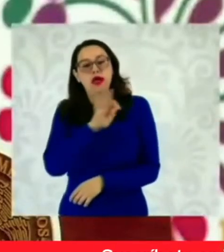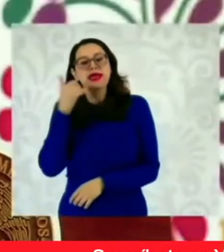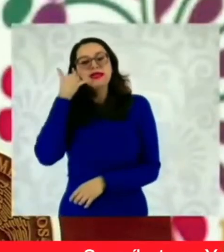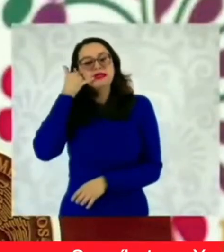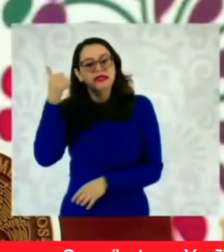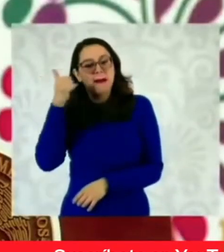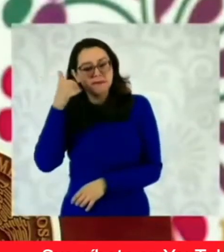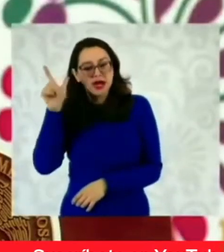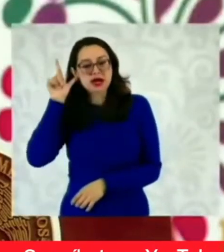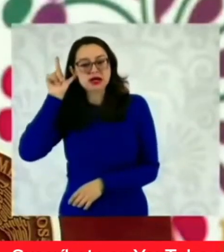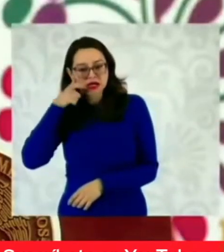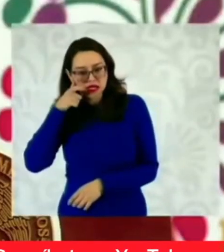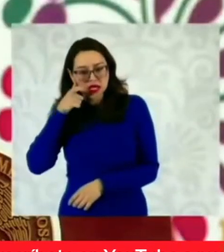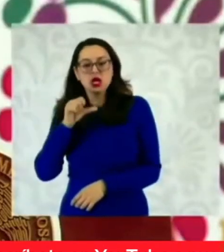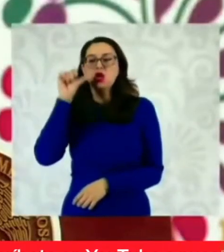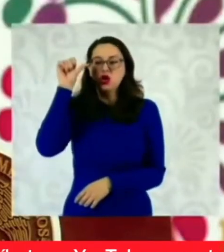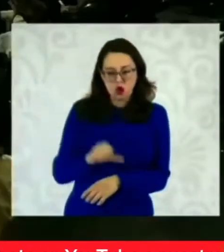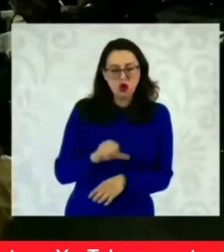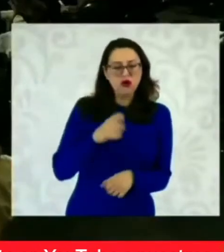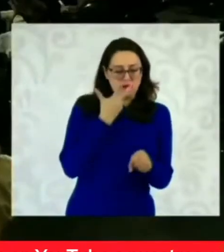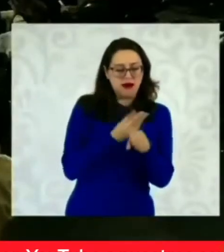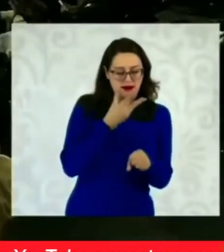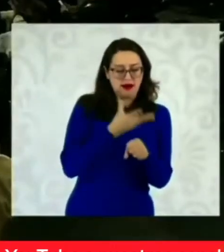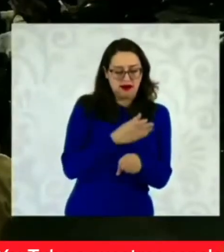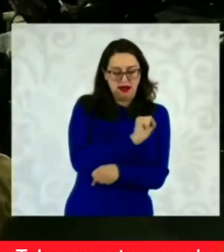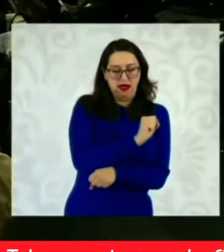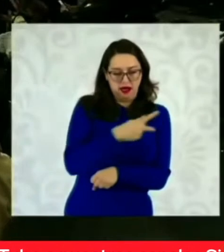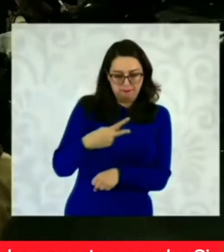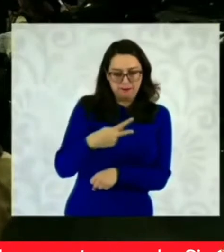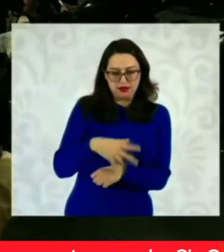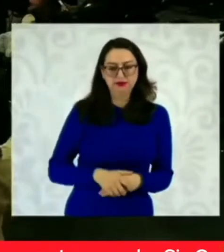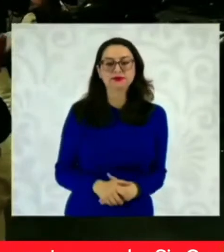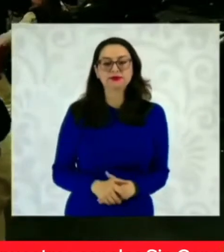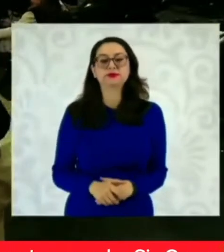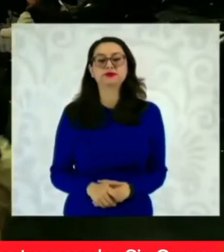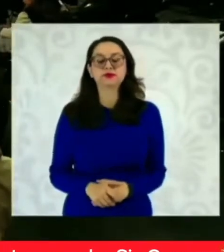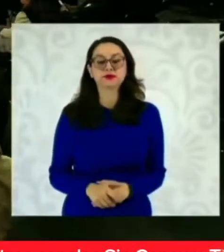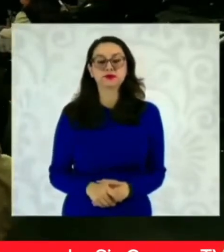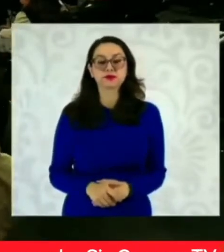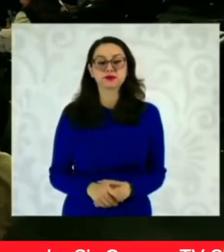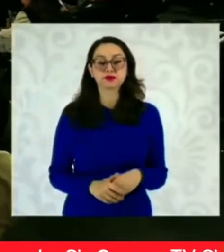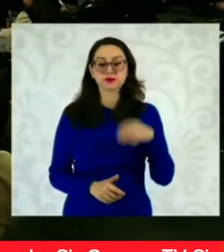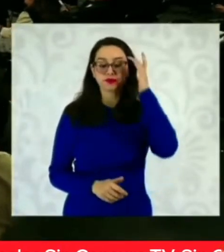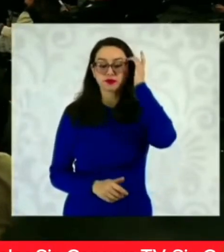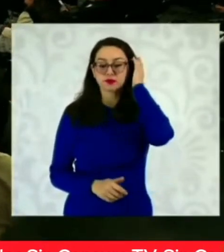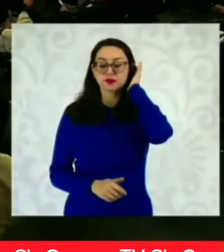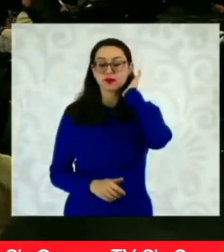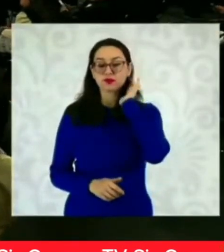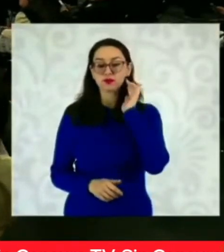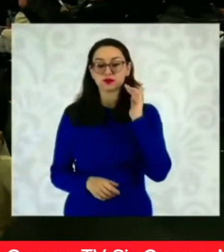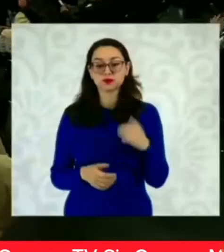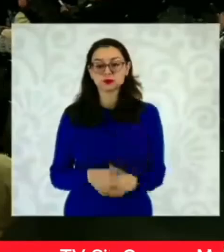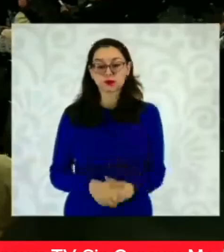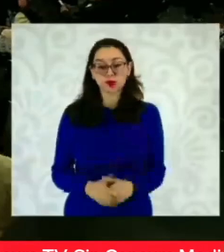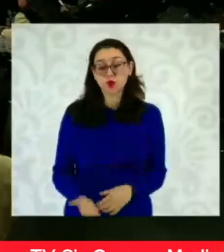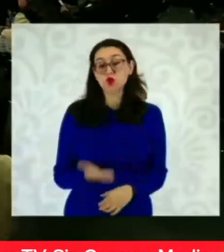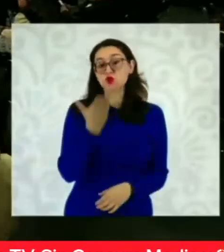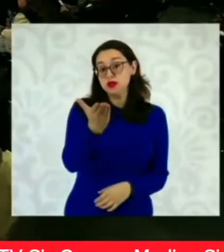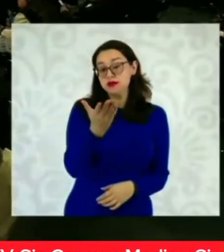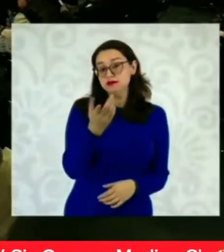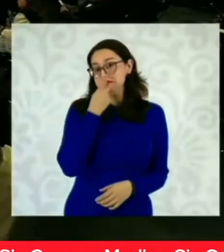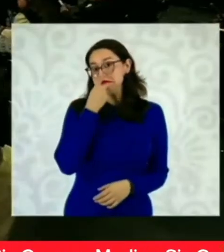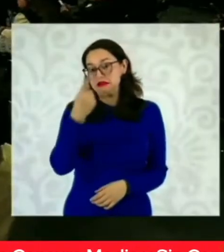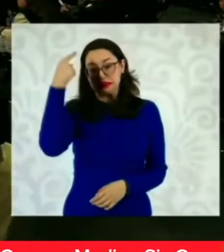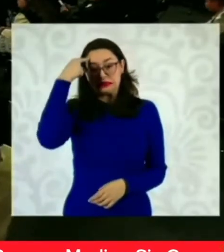y hoy mismo consultamos con Pepe Merino para que esté funcionando. Gracias, presidenta. Habla de mantener la cabeza fría para